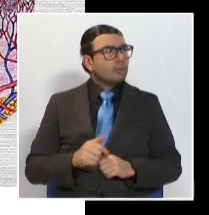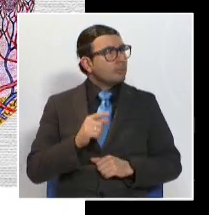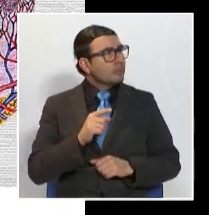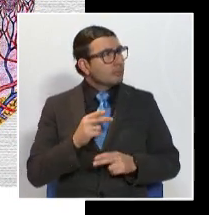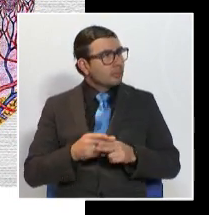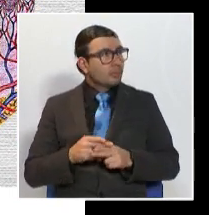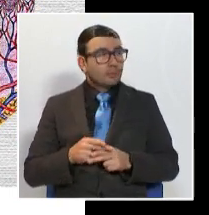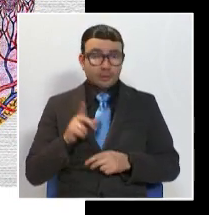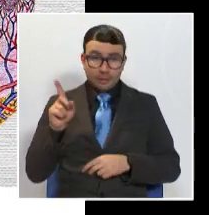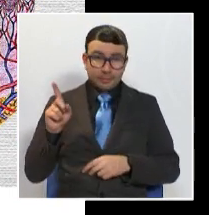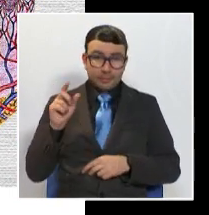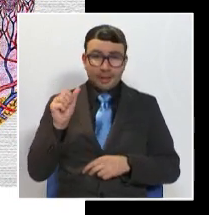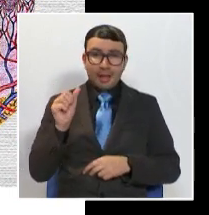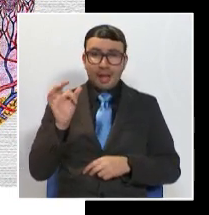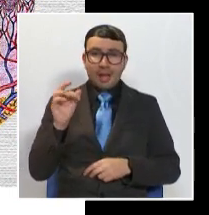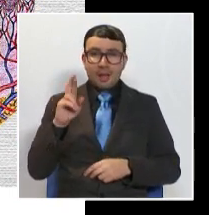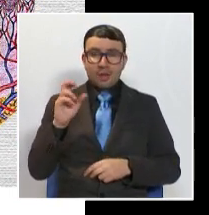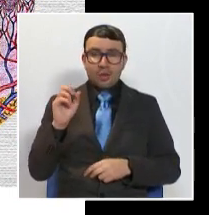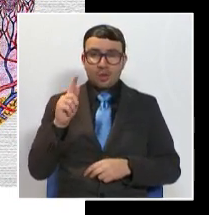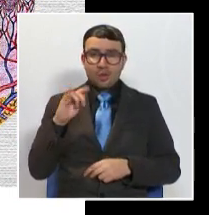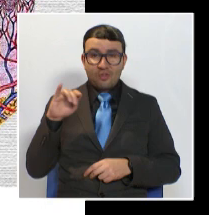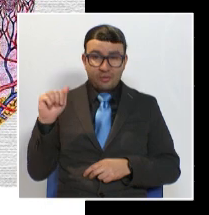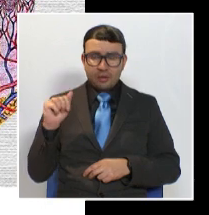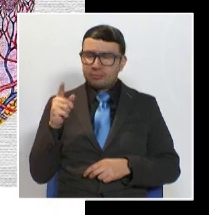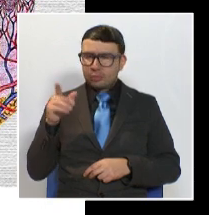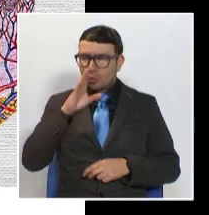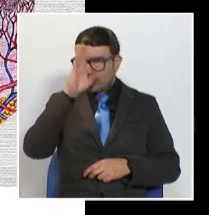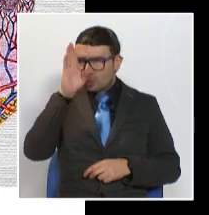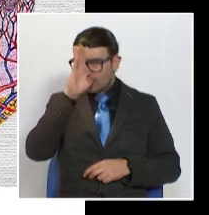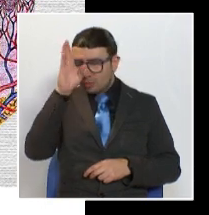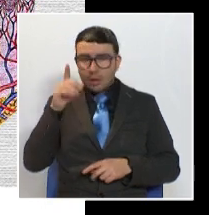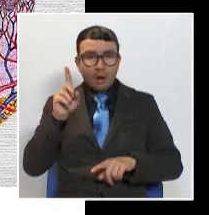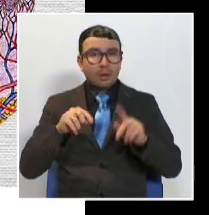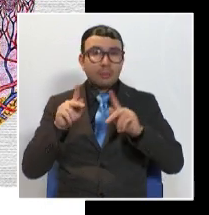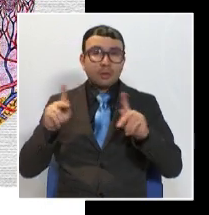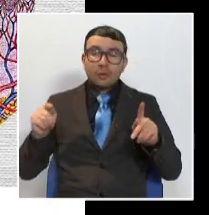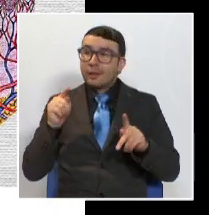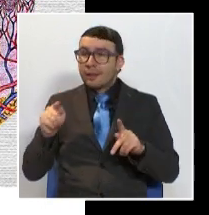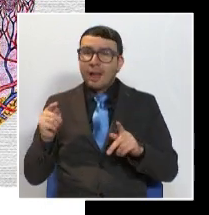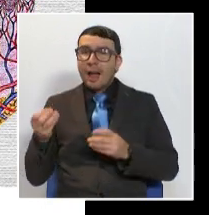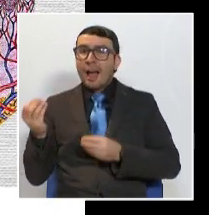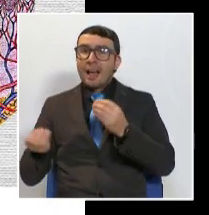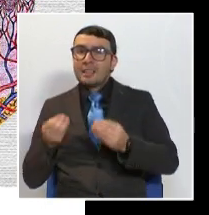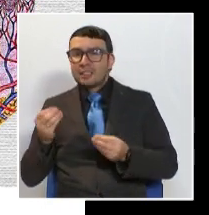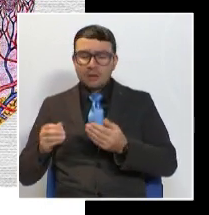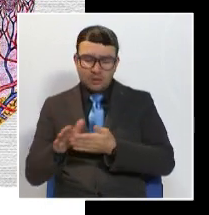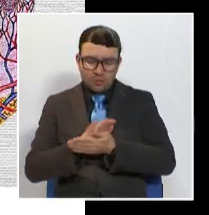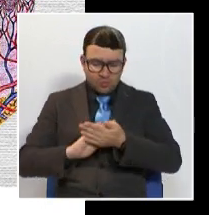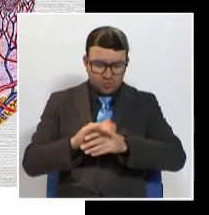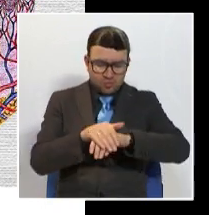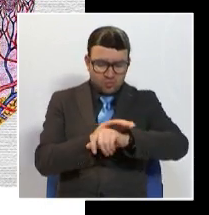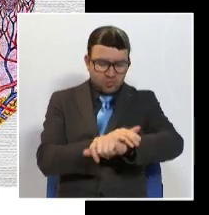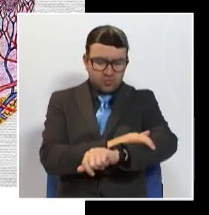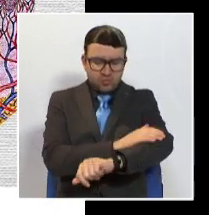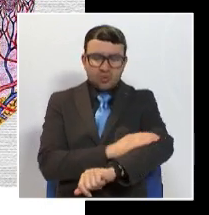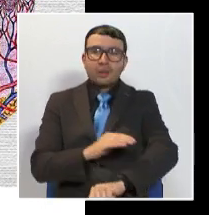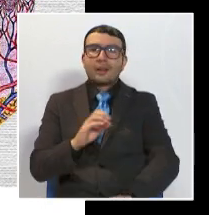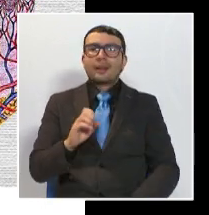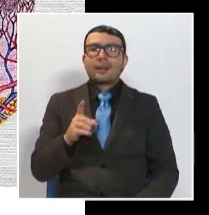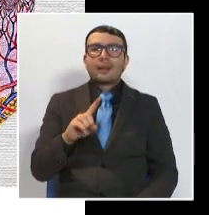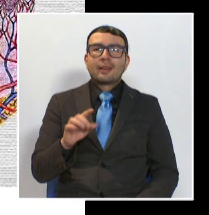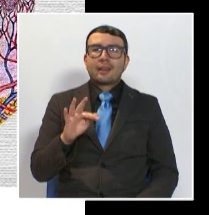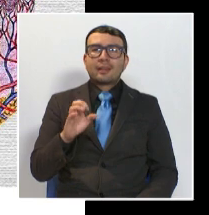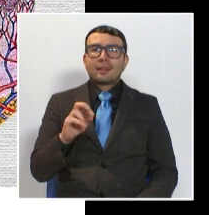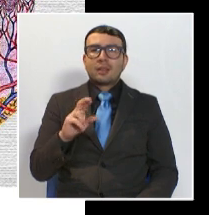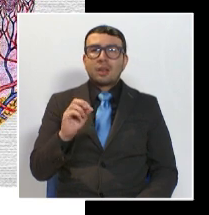de las, tal vez de las complicaciones muy frecuentes en dermatología, pacientes que se aplican cremas de esteroides por dermatitis de cualquier causa